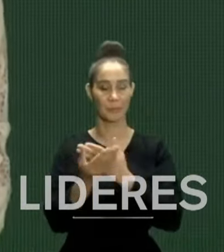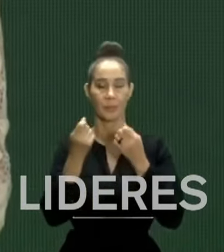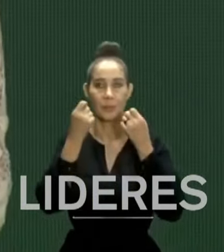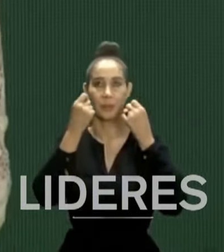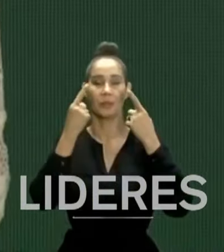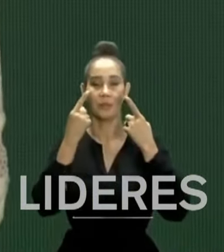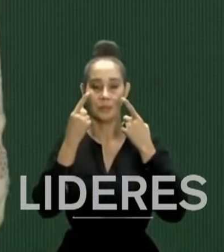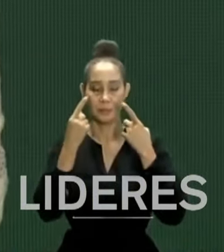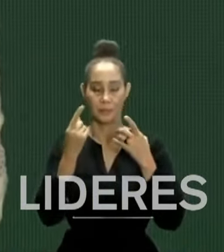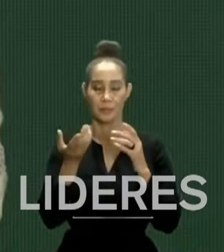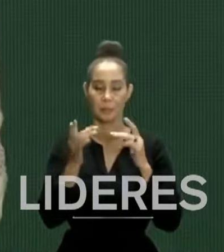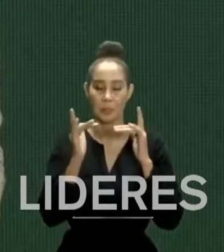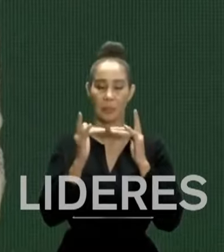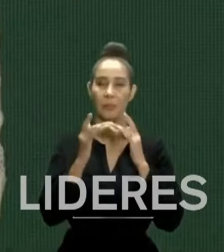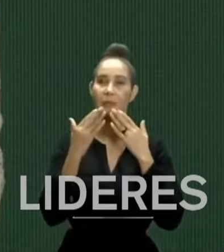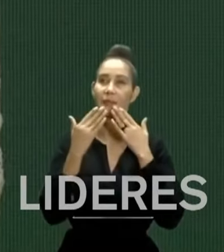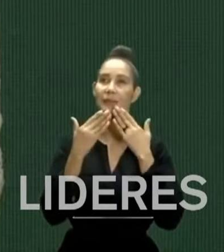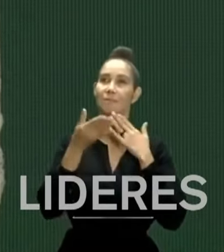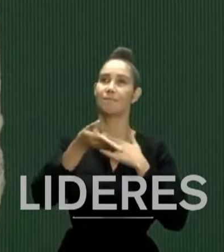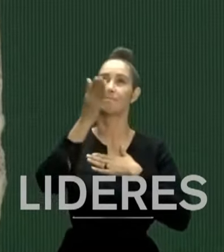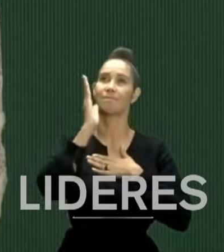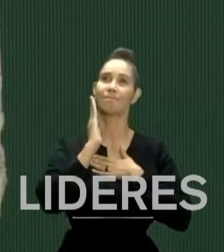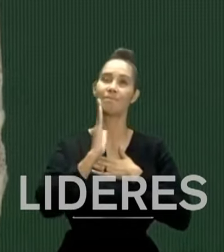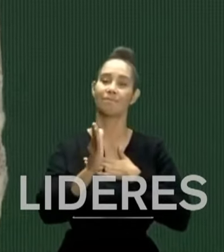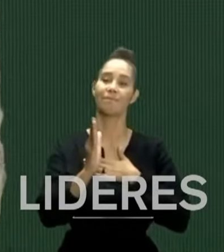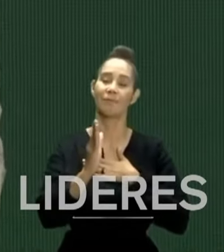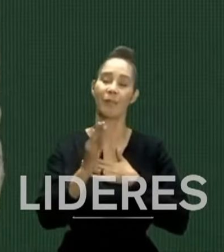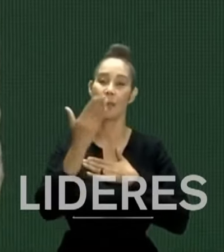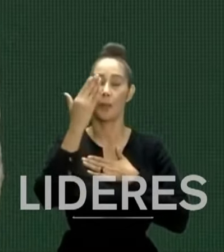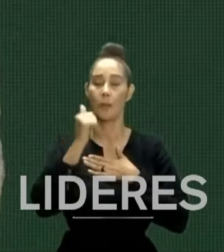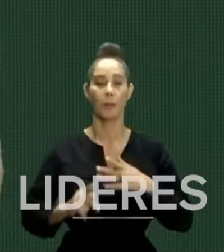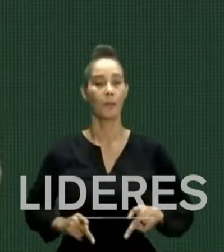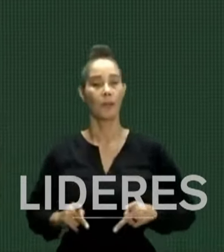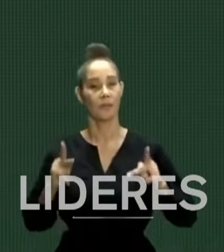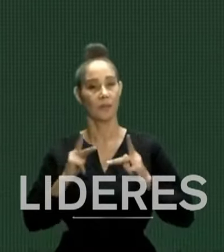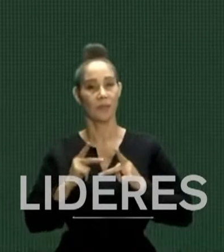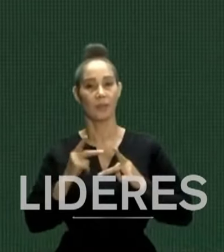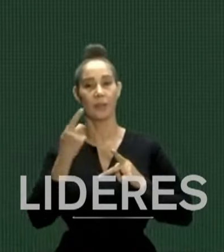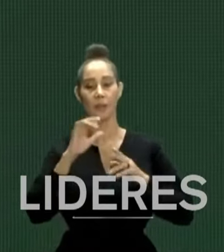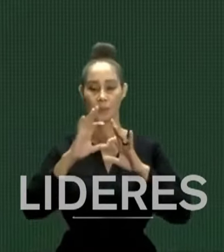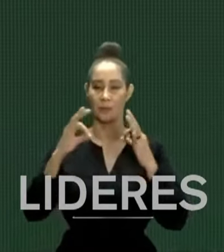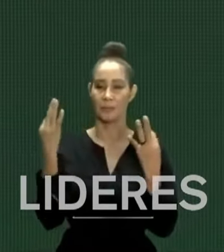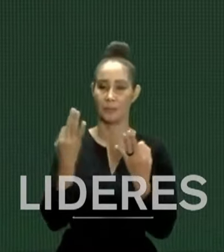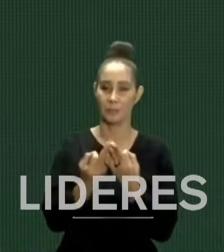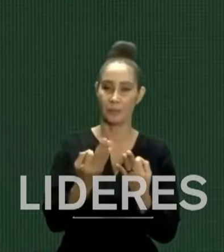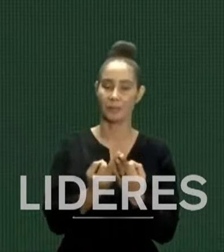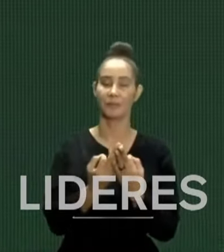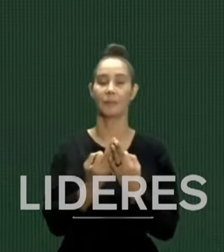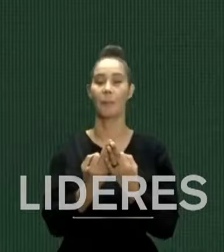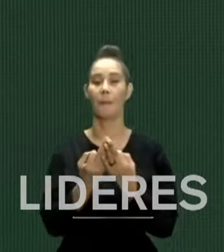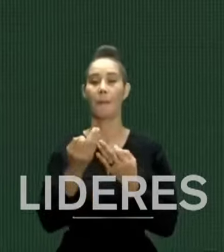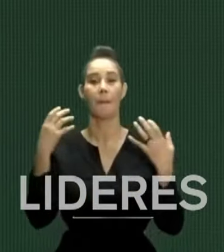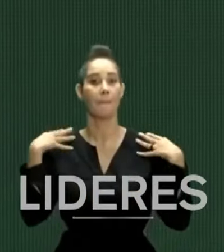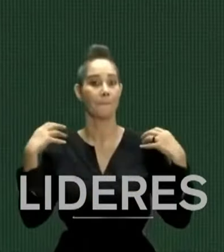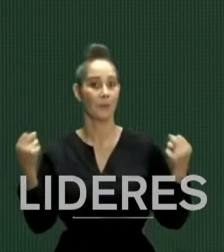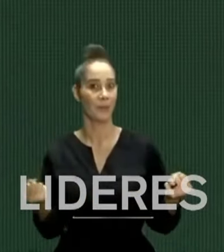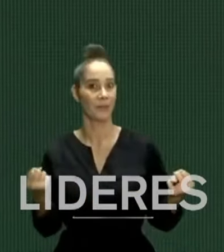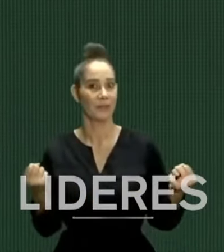desperté, le daba gracias a Dios por la vida, por la familia, por la